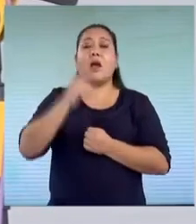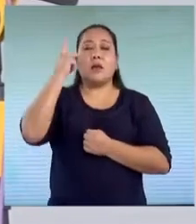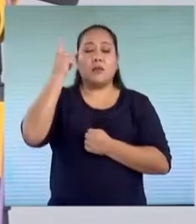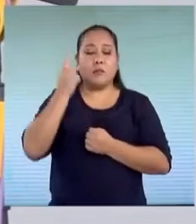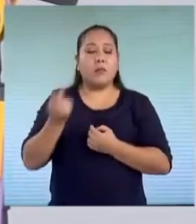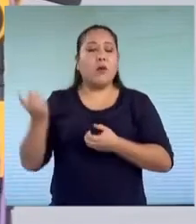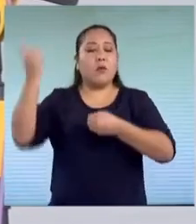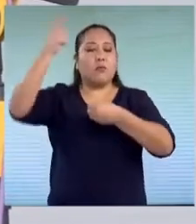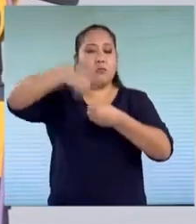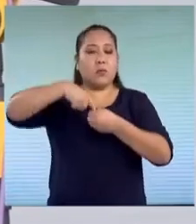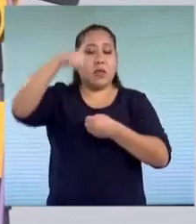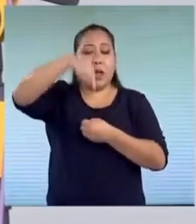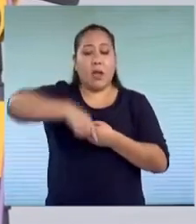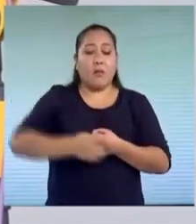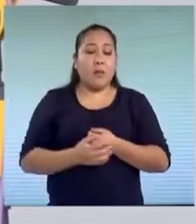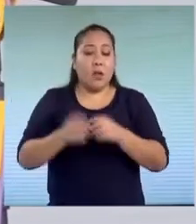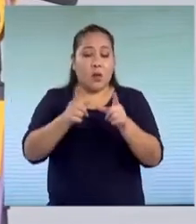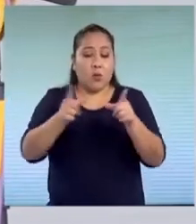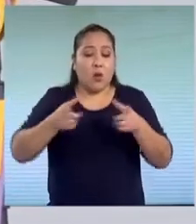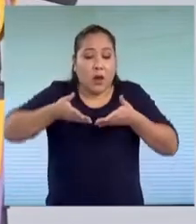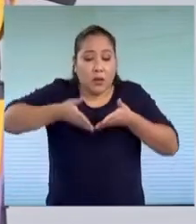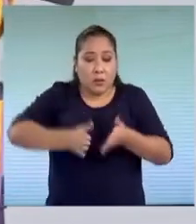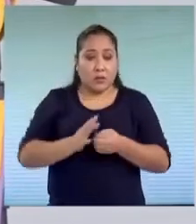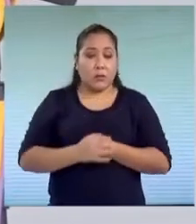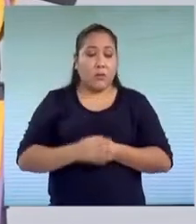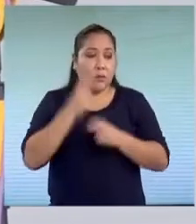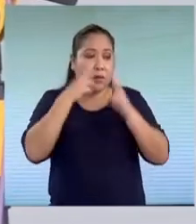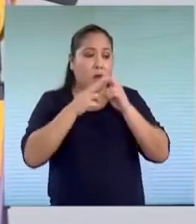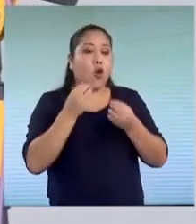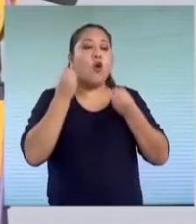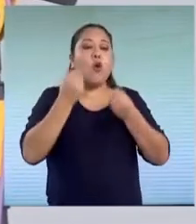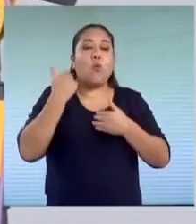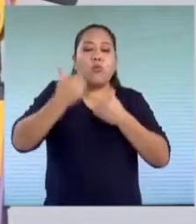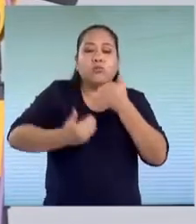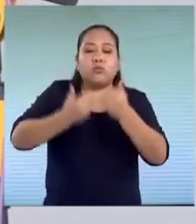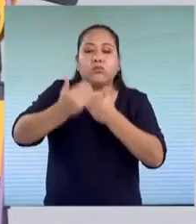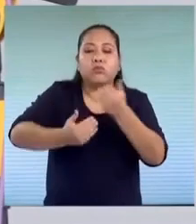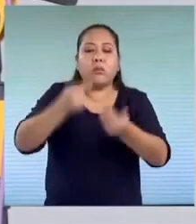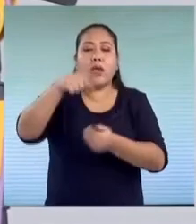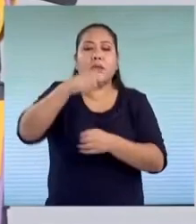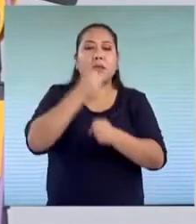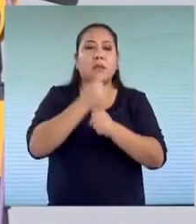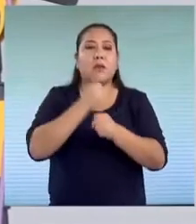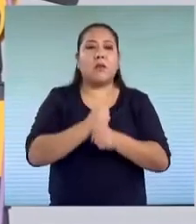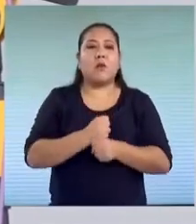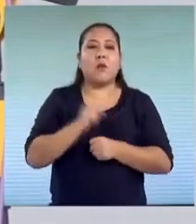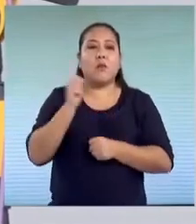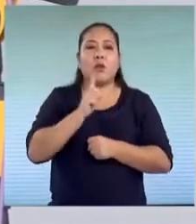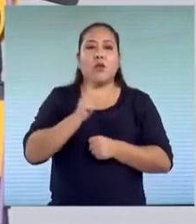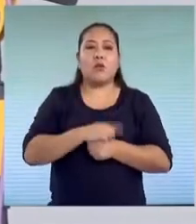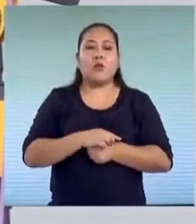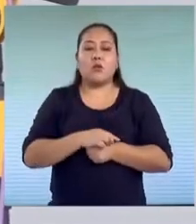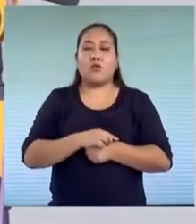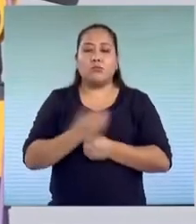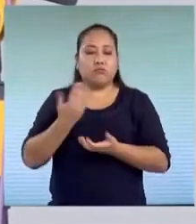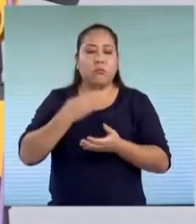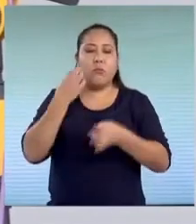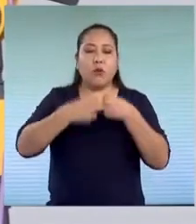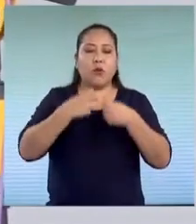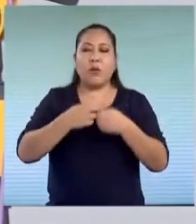tierra natal. Vamos a ver de qué manera vamos a seguir encaminando este trabajo, pero sin ninguna zancadilla.